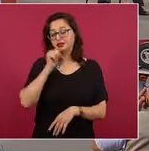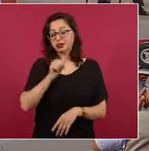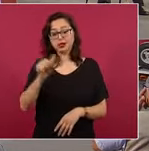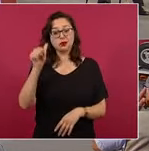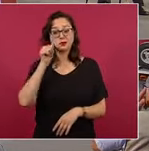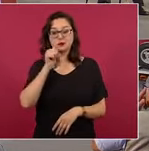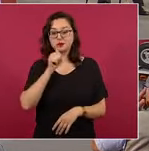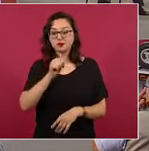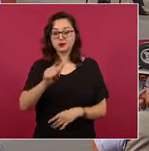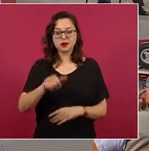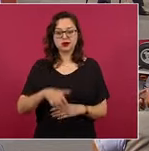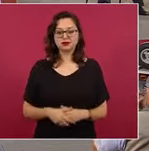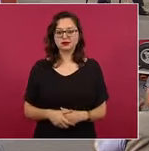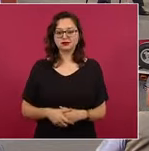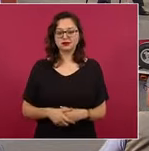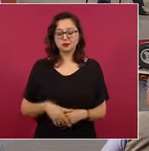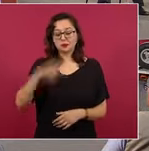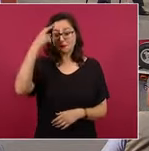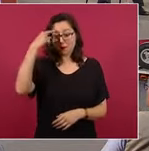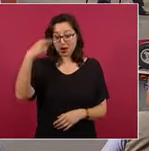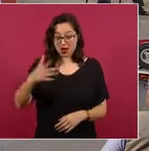Esta consideración es la única